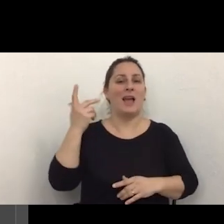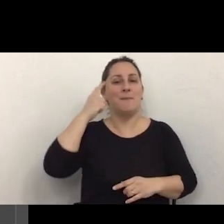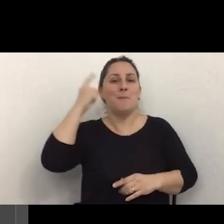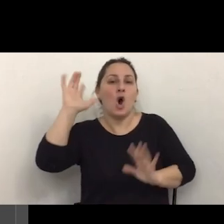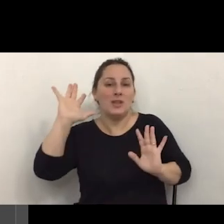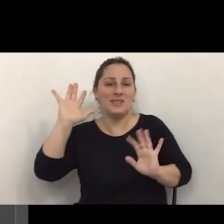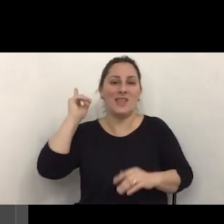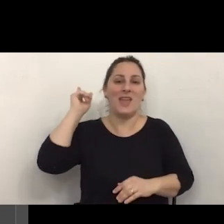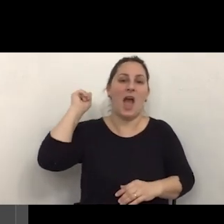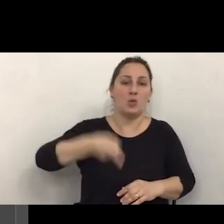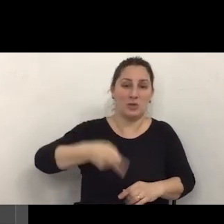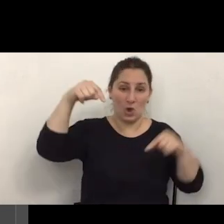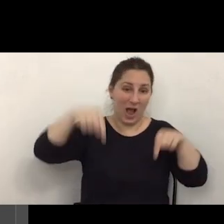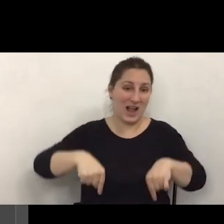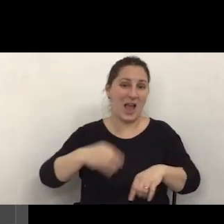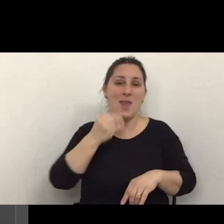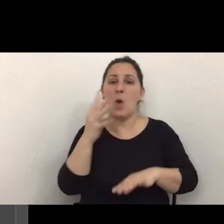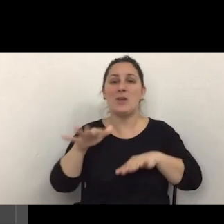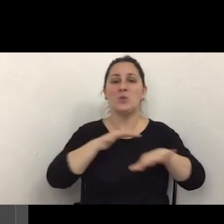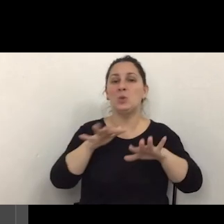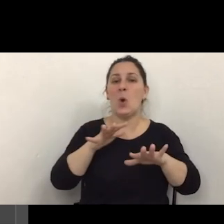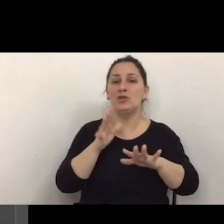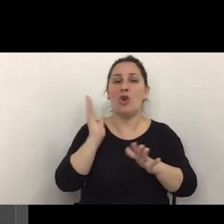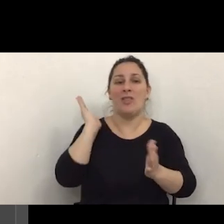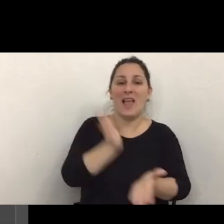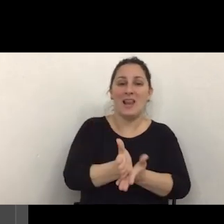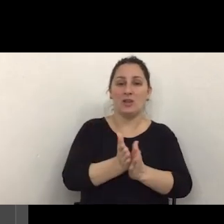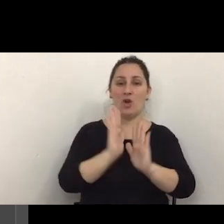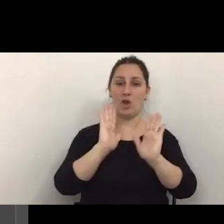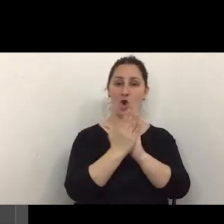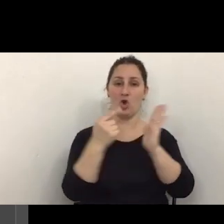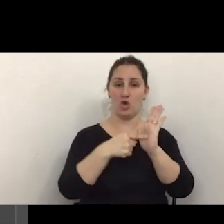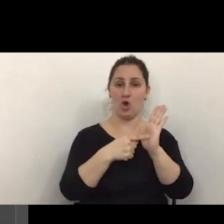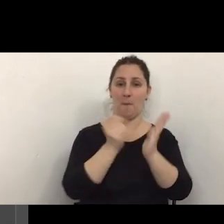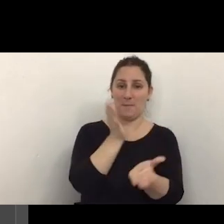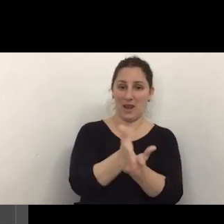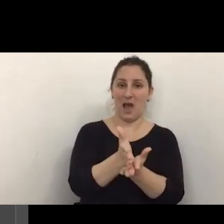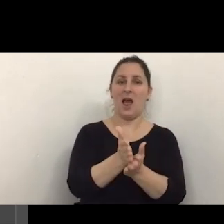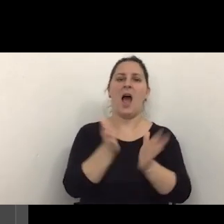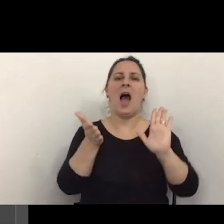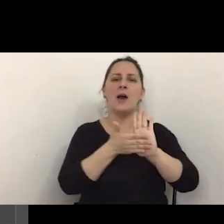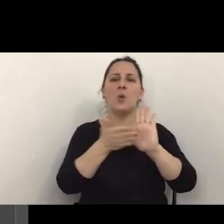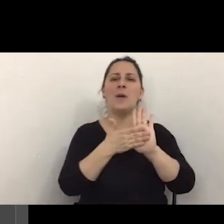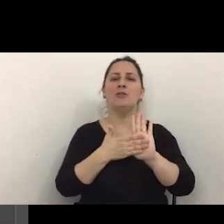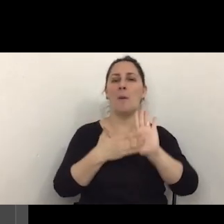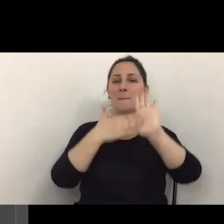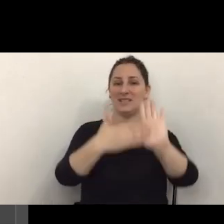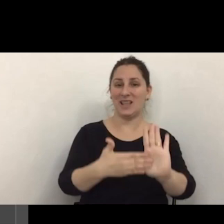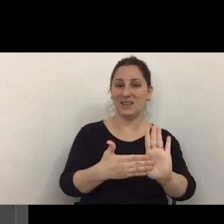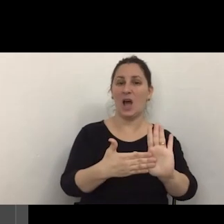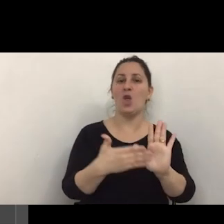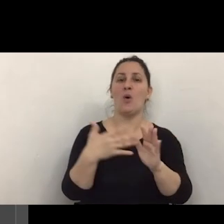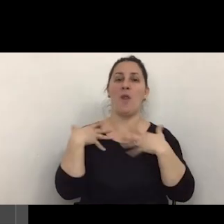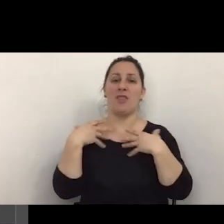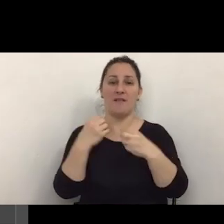cualquier delito del Código Penal. Tampoco se vislumbra acreditado el argumento presentado por las defensas